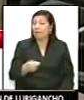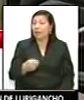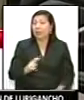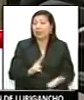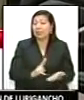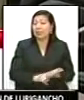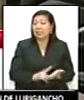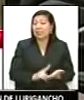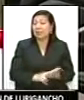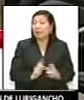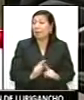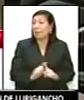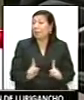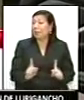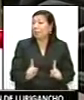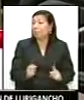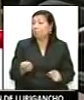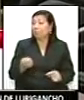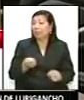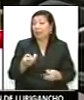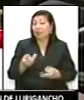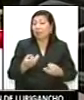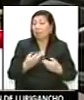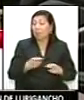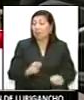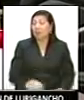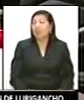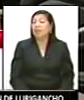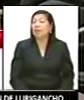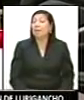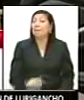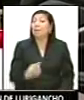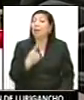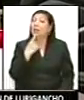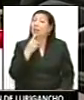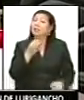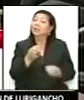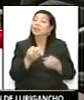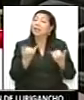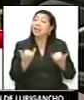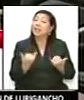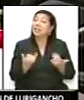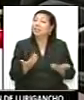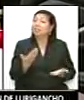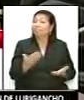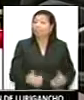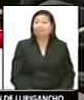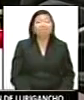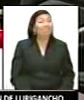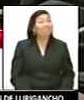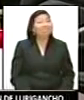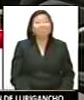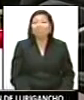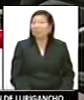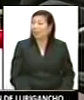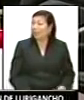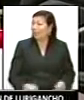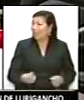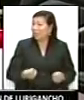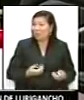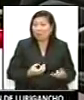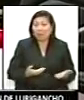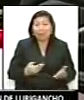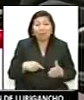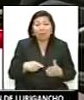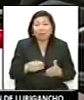salud, sin demandar recursos al Tesoro Público. Y solamente para explicar aquí, presidente, de que acá esto no es Tesoro Público, es